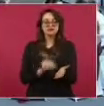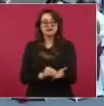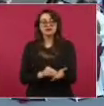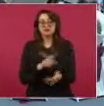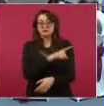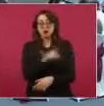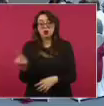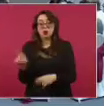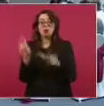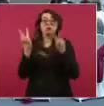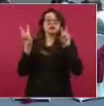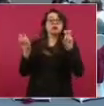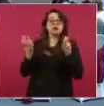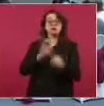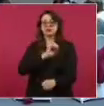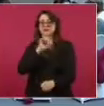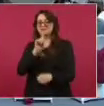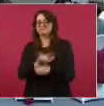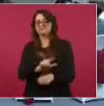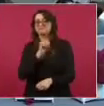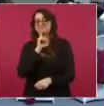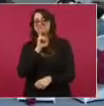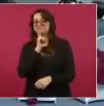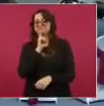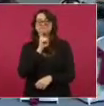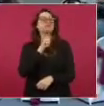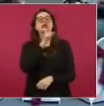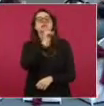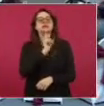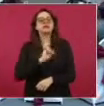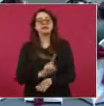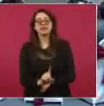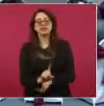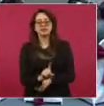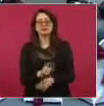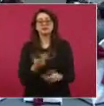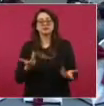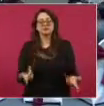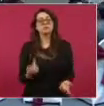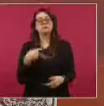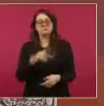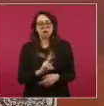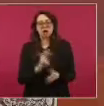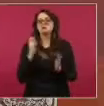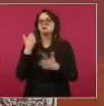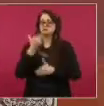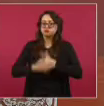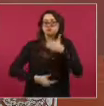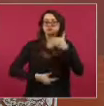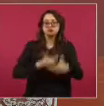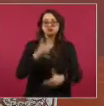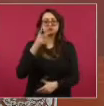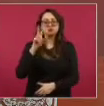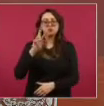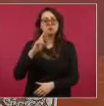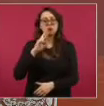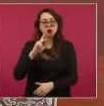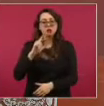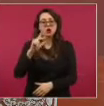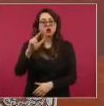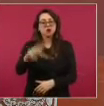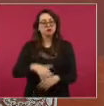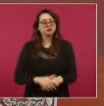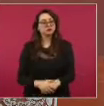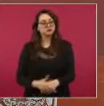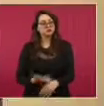serlo. Son acciones estas lo que certifican a usted como un presidente obrerista, reitero, que